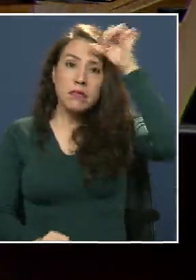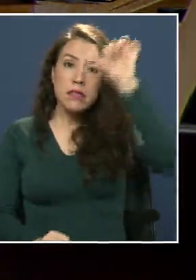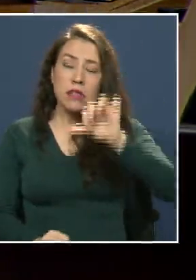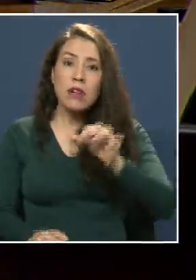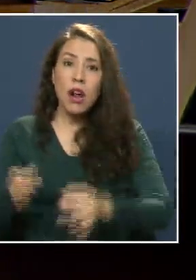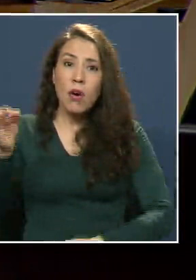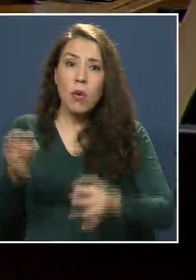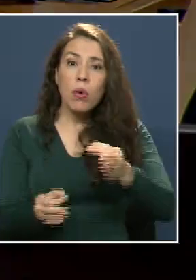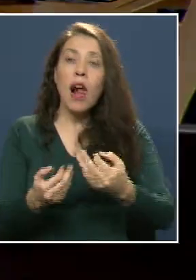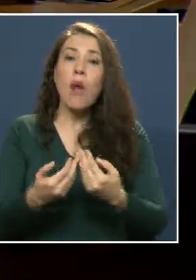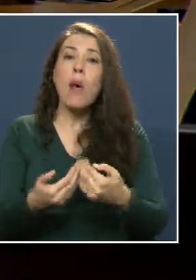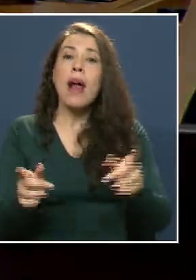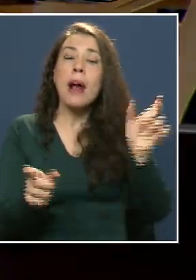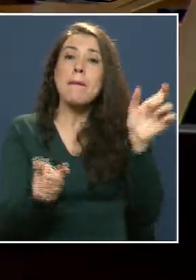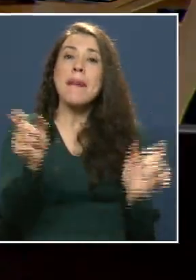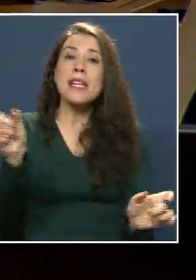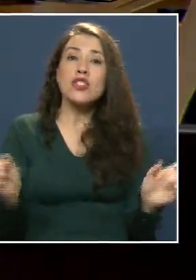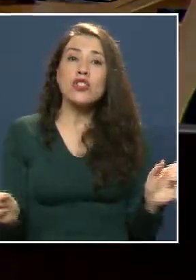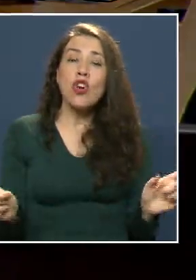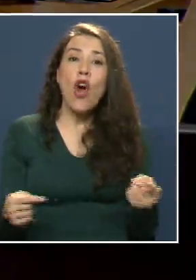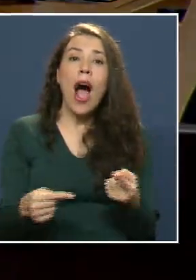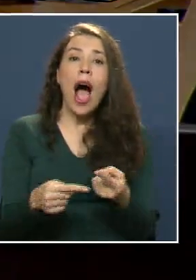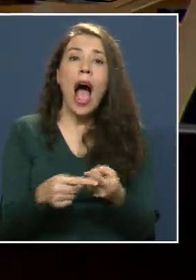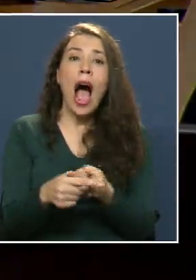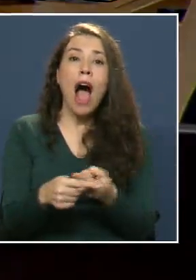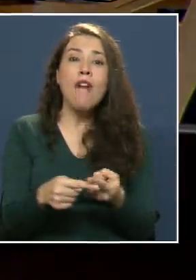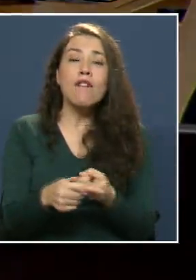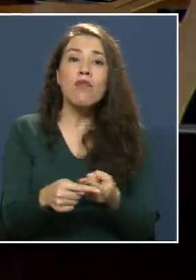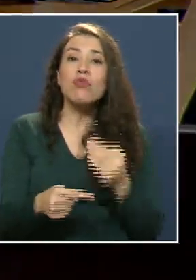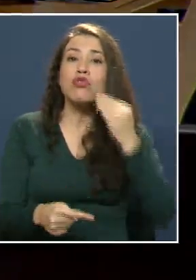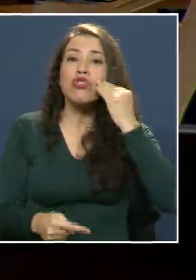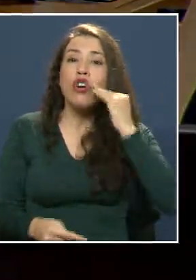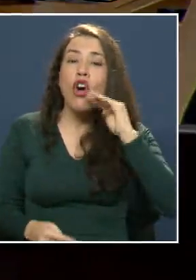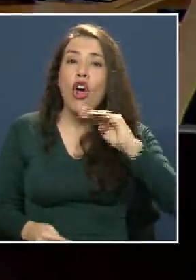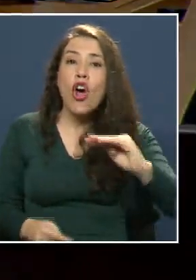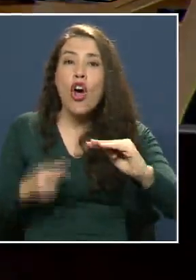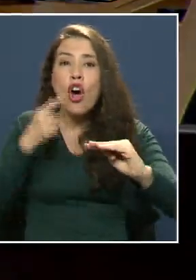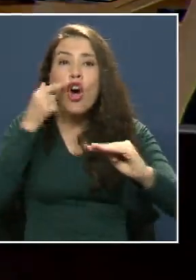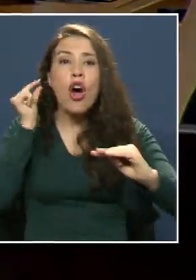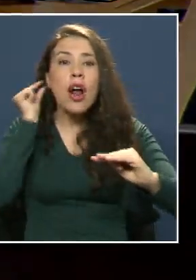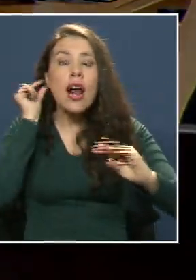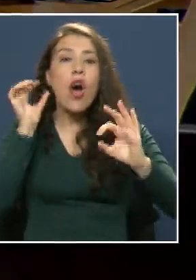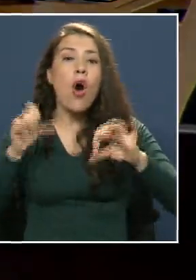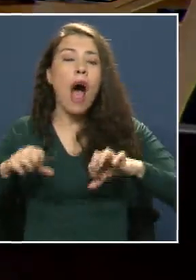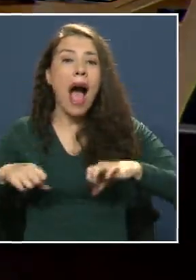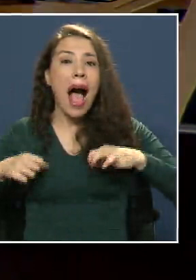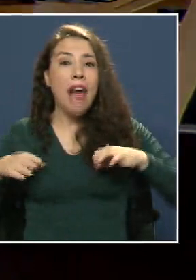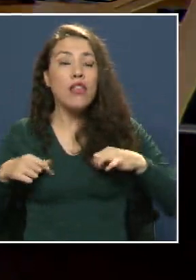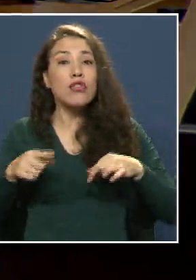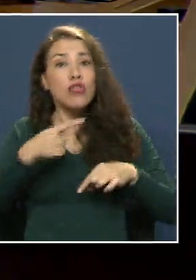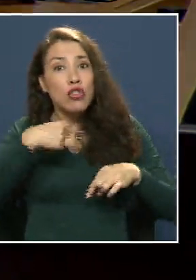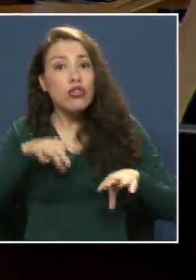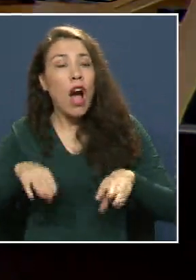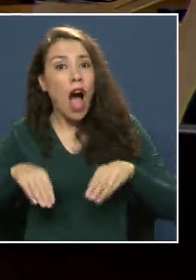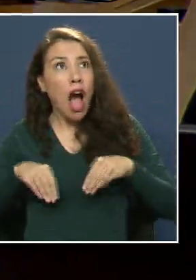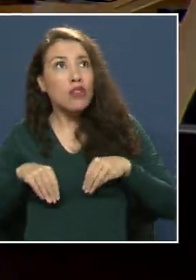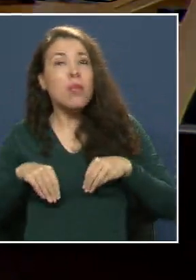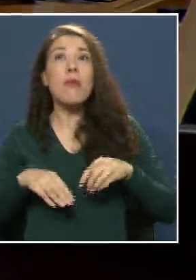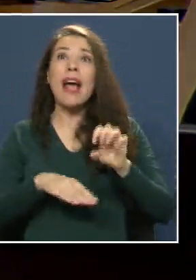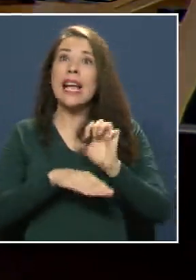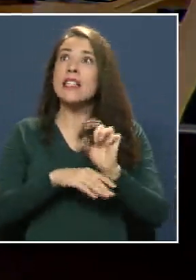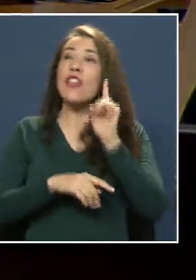aquel que abusa de un niño, niña o adolescente. De ahí asumimos la obligación como